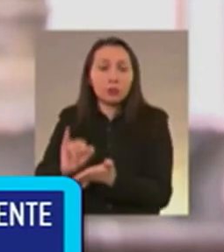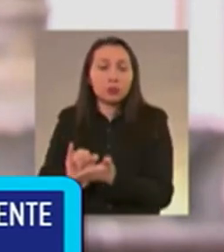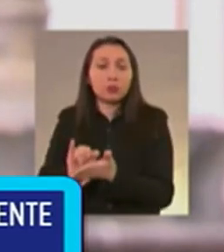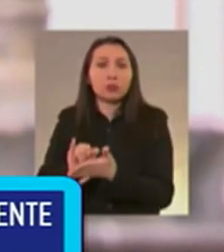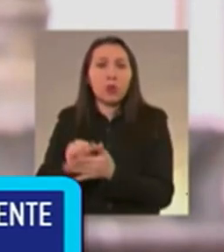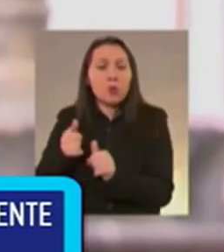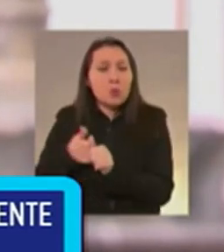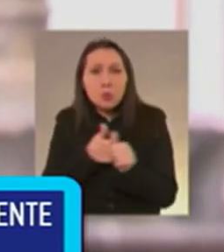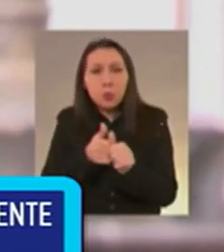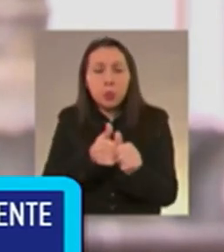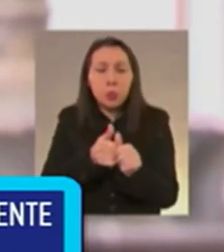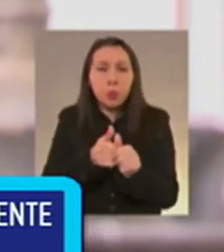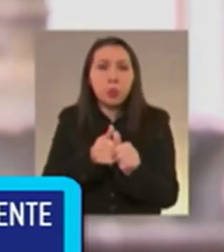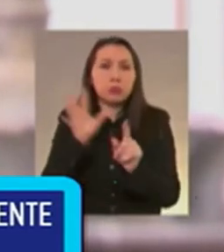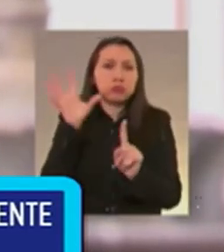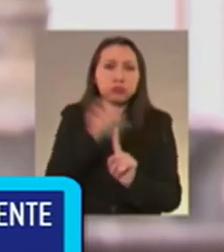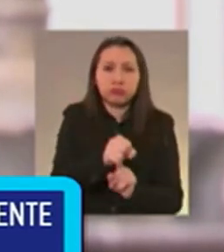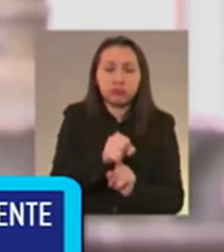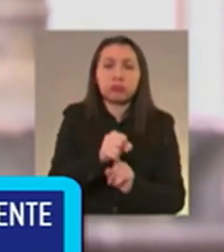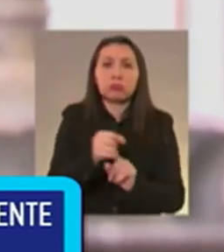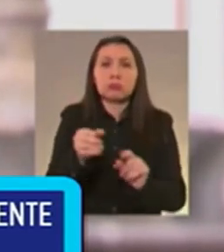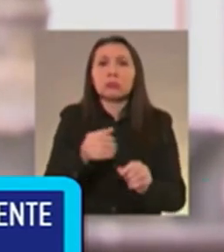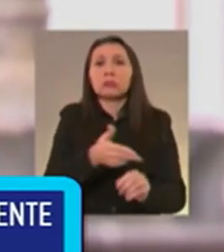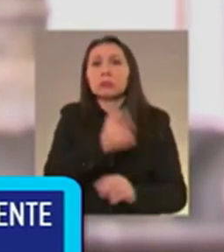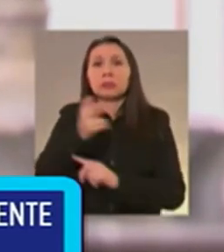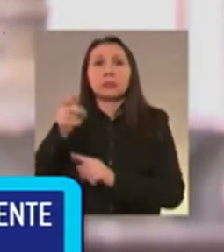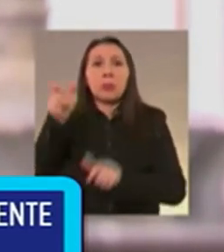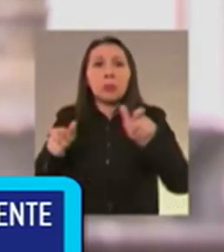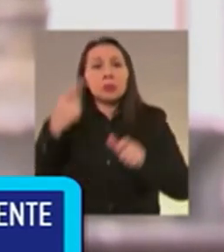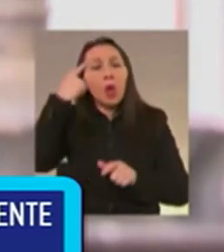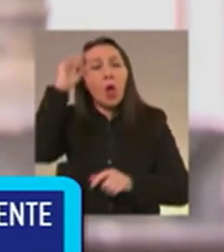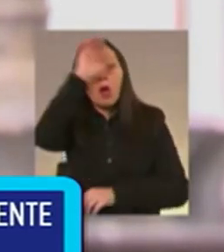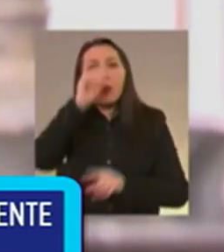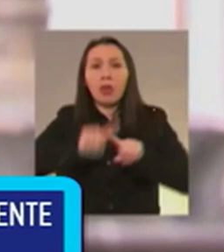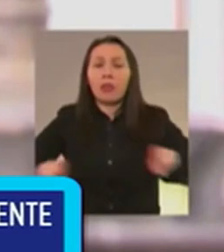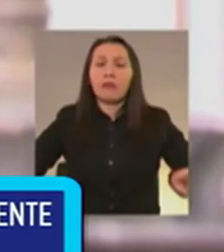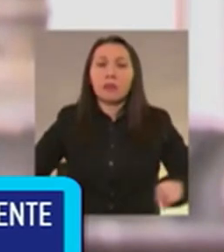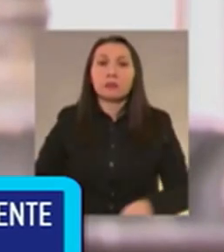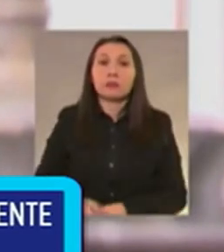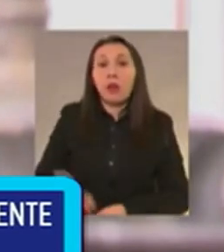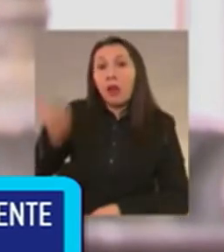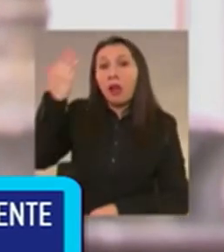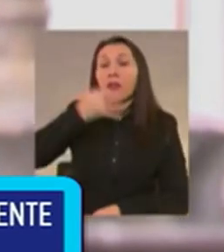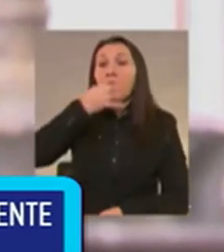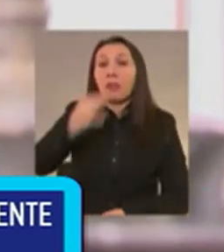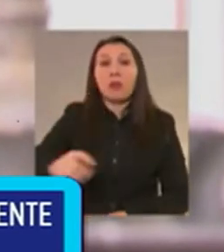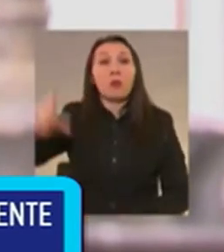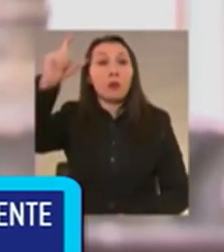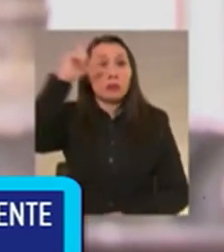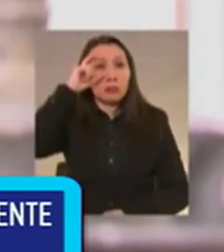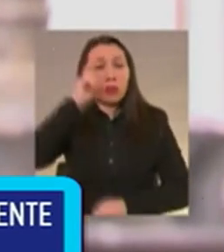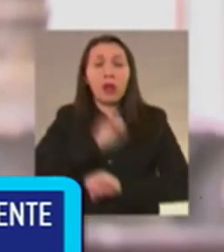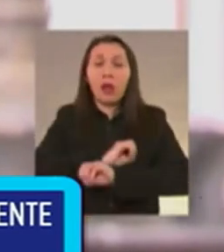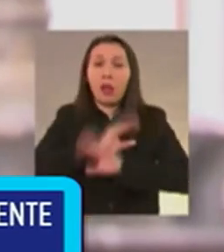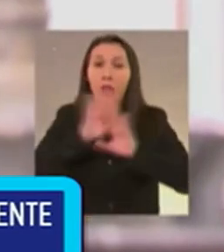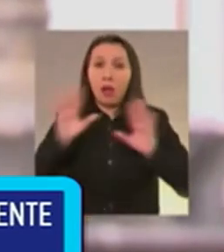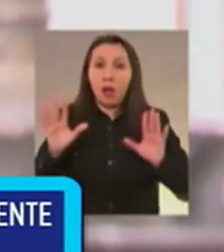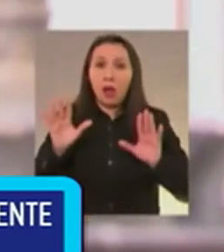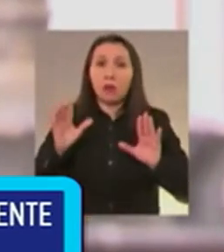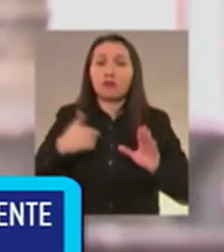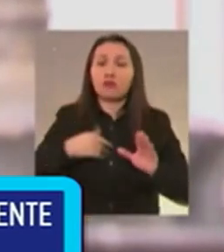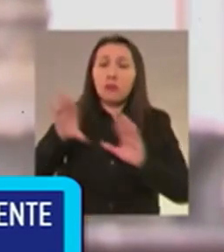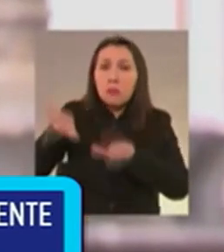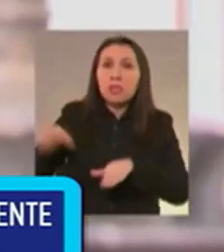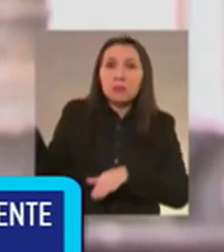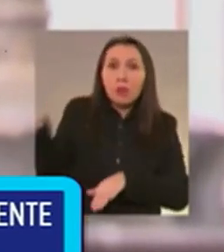persecución, el exterminio de quienes piensan distinto. Lo dijo Salvador Allende claramente, y lo cito,